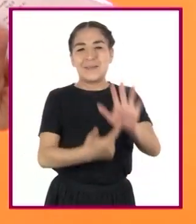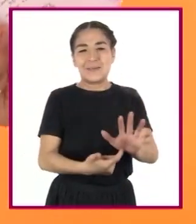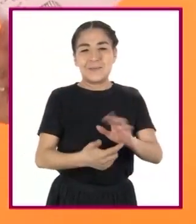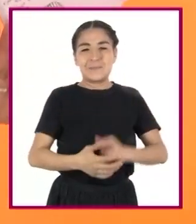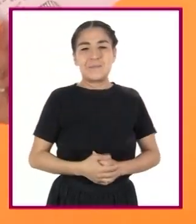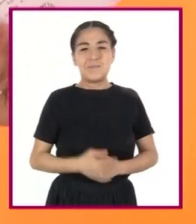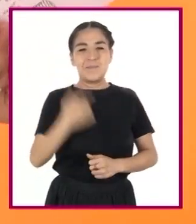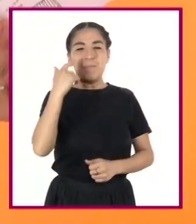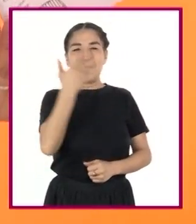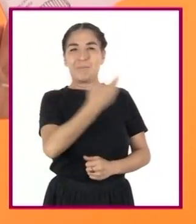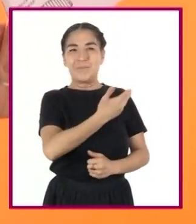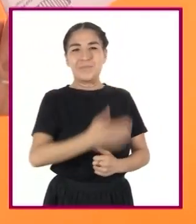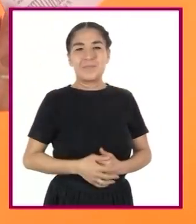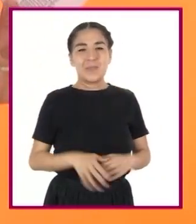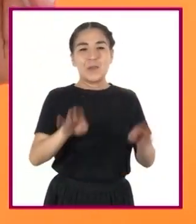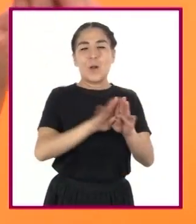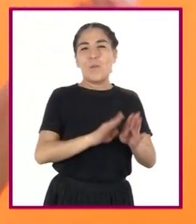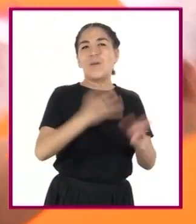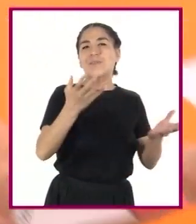un determinado empaque.